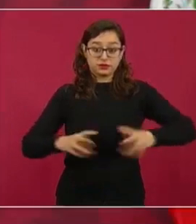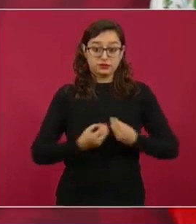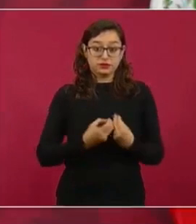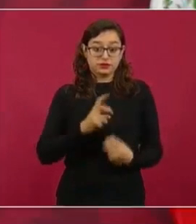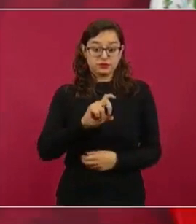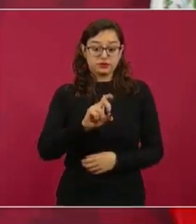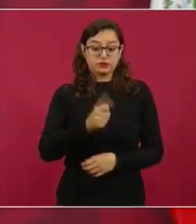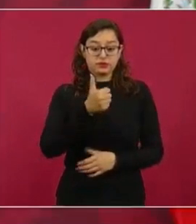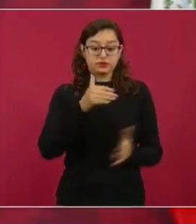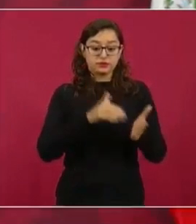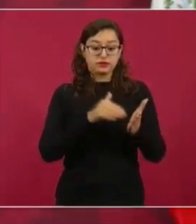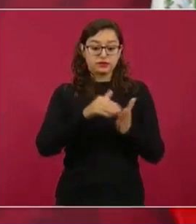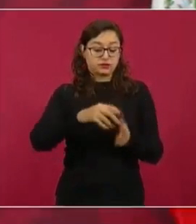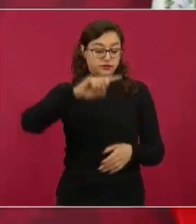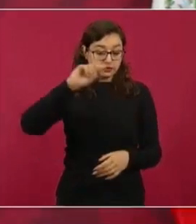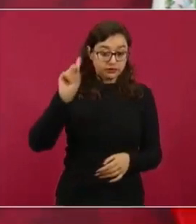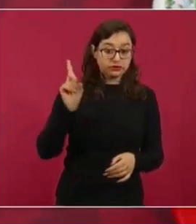$36,000,000,000.